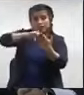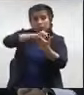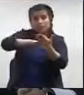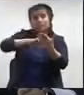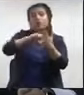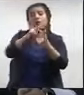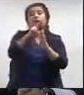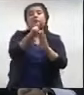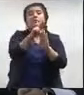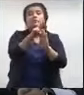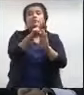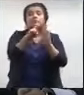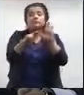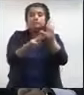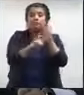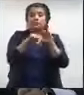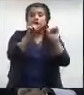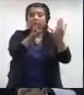número